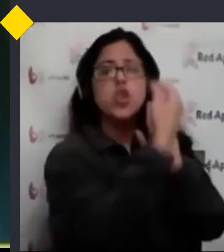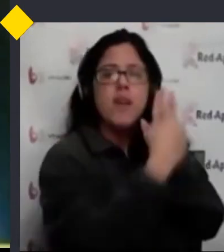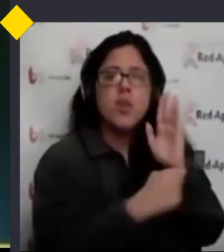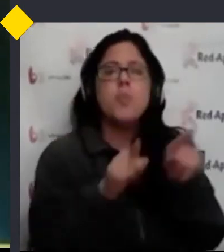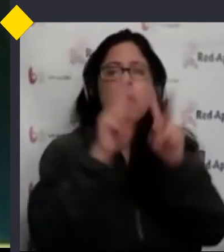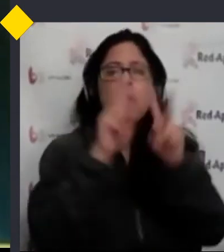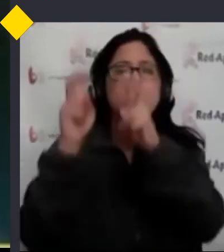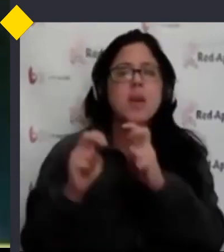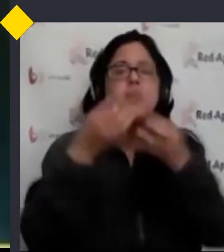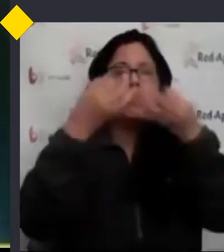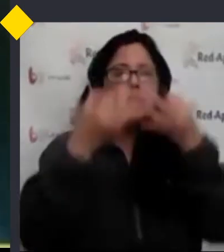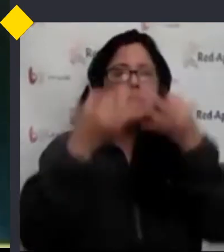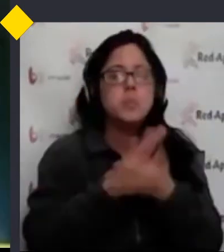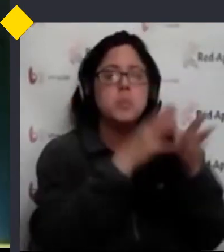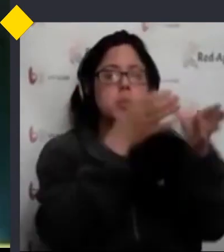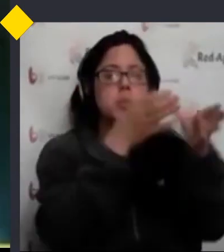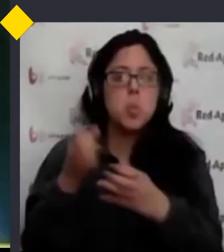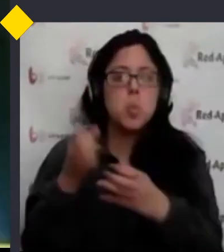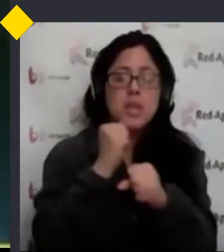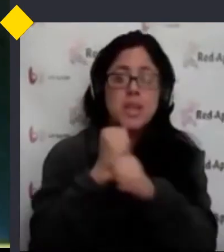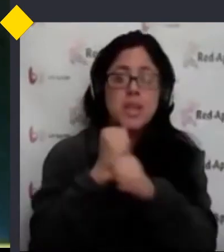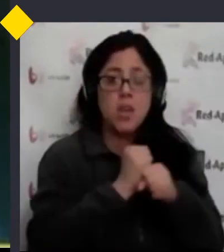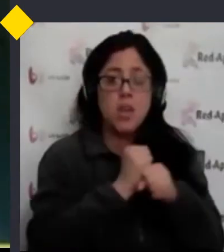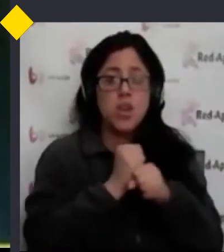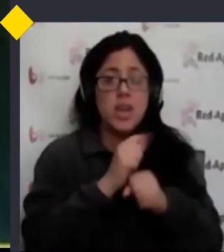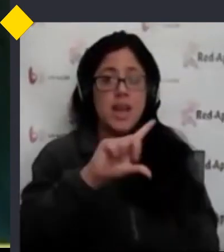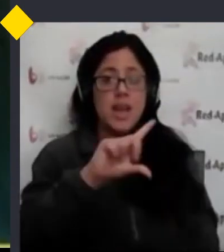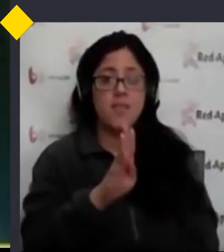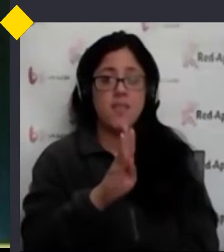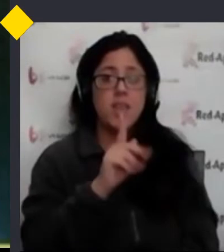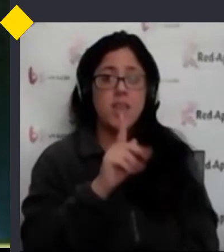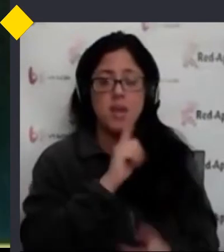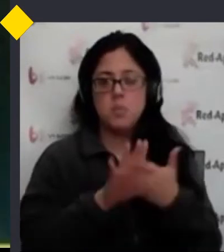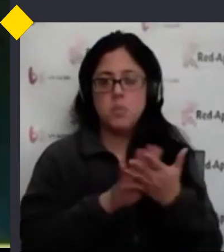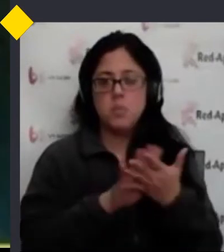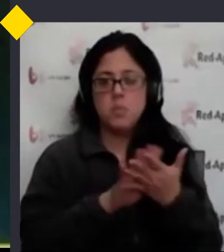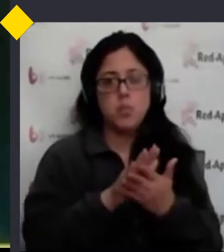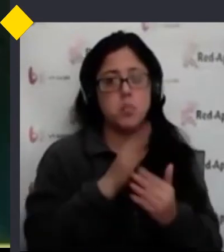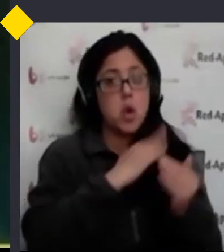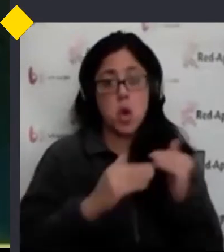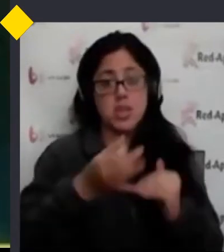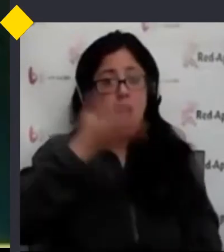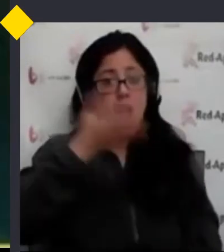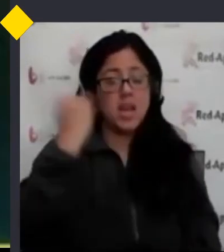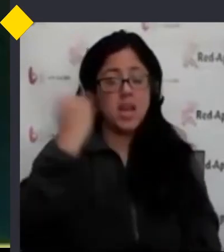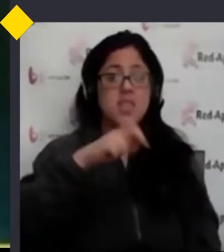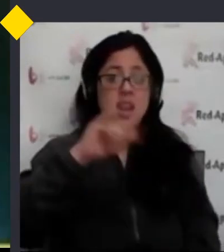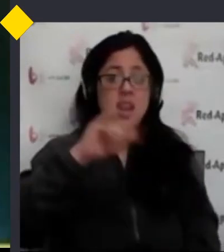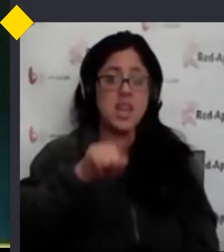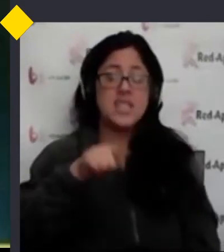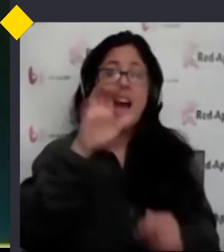por ejemplo si hay grupos de trabajadores LGBT en la empresa, como decía Denise en Walmart. Esta